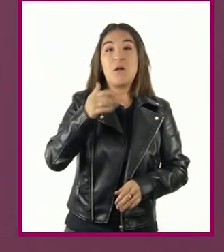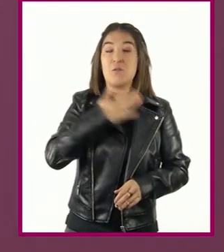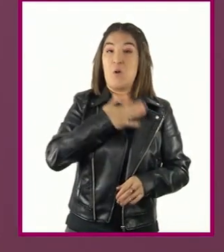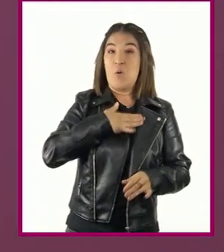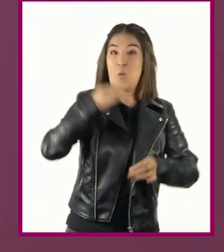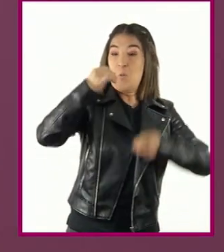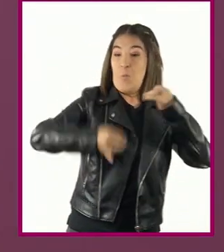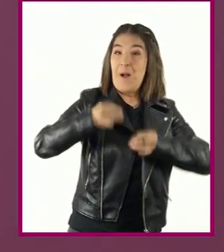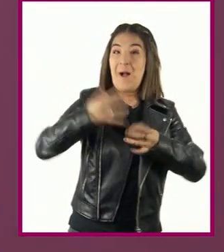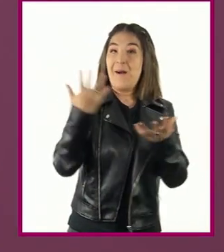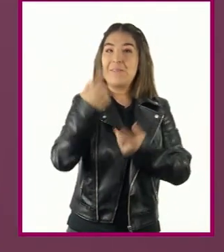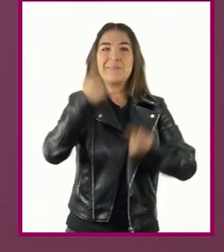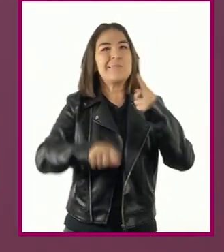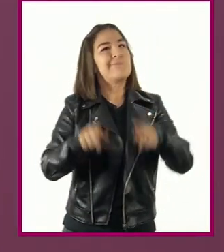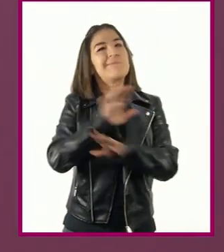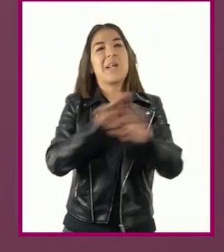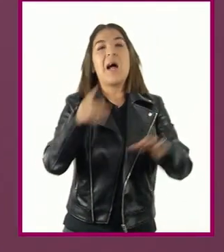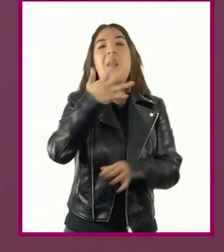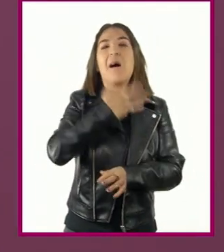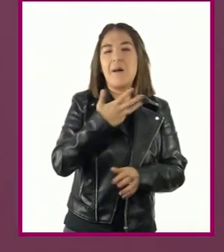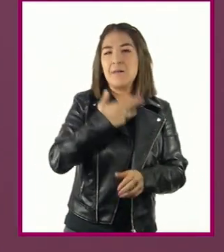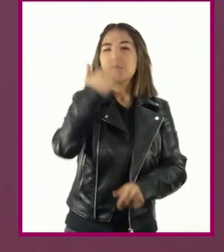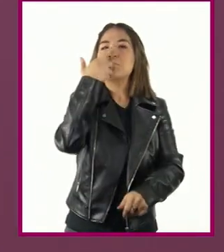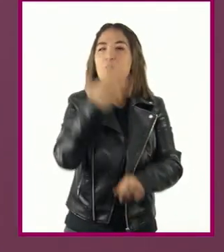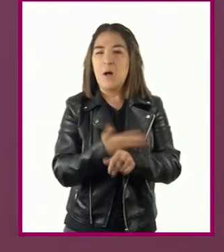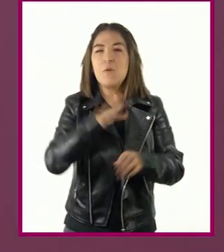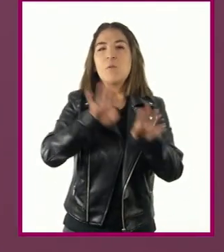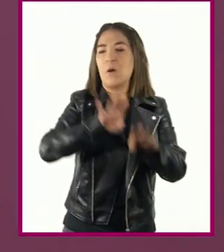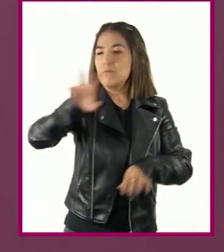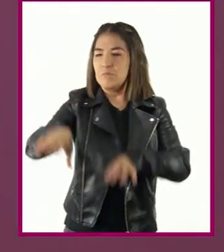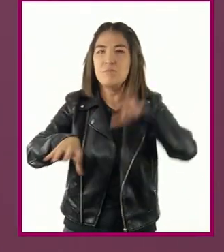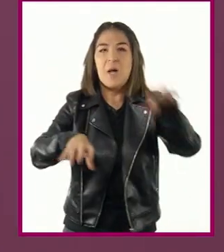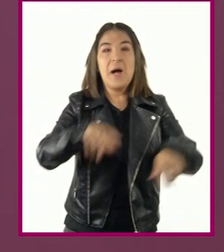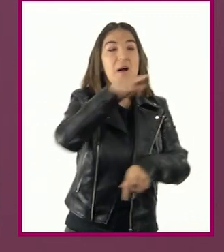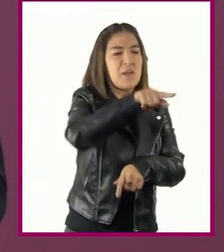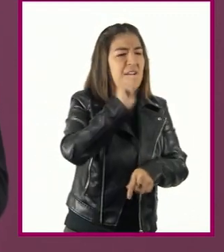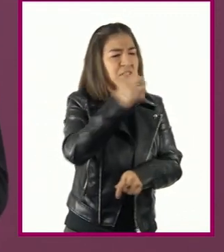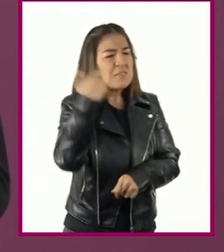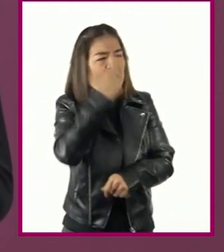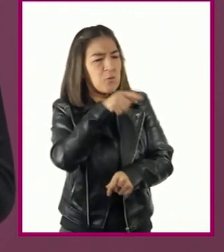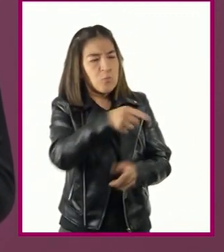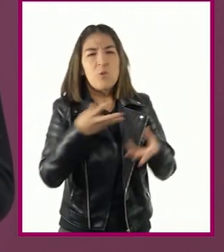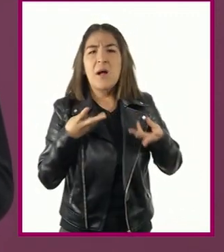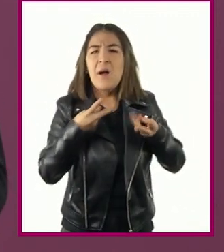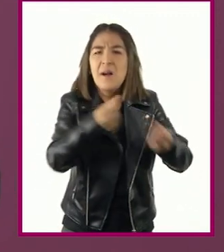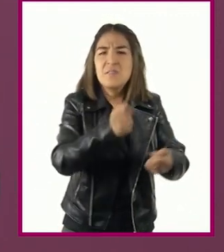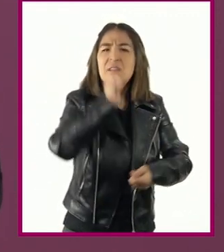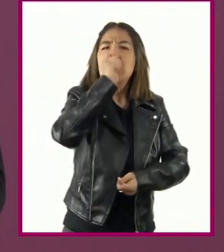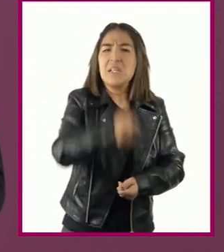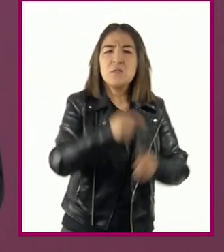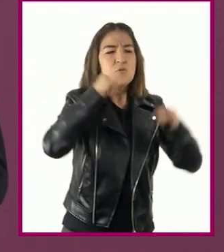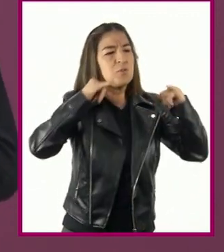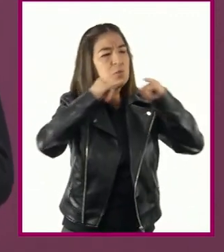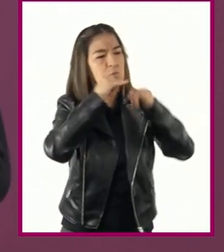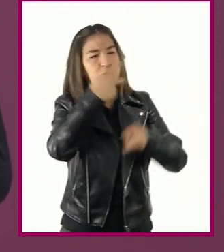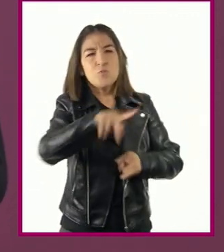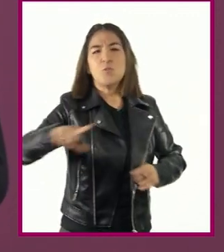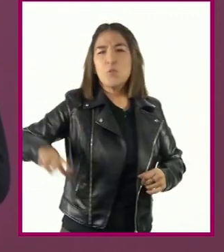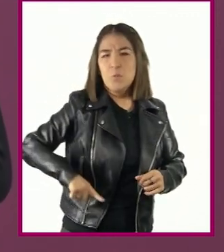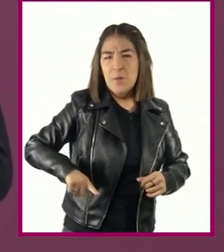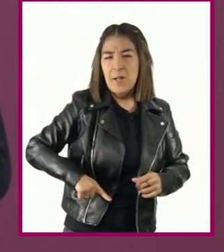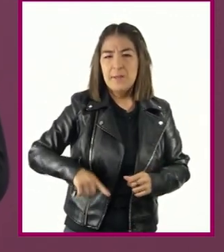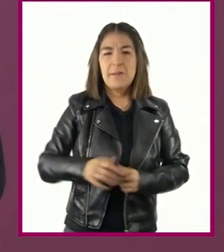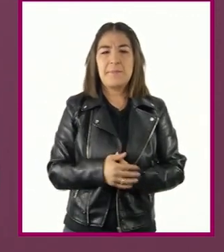parte. Así es que se puede tener una institución que revise los gastos de todas las instancias de gobierno.